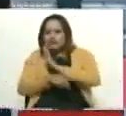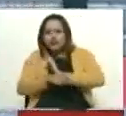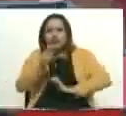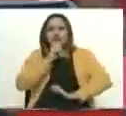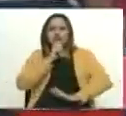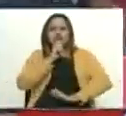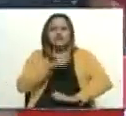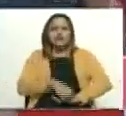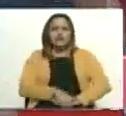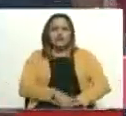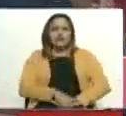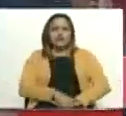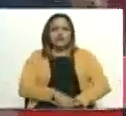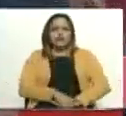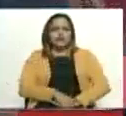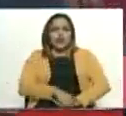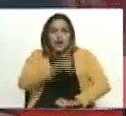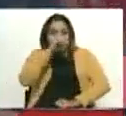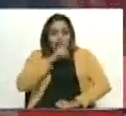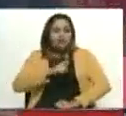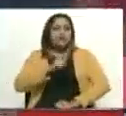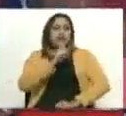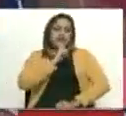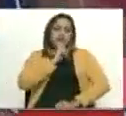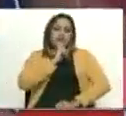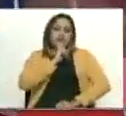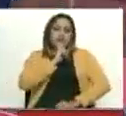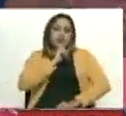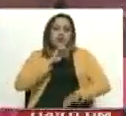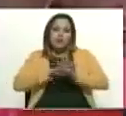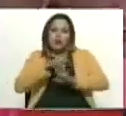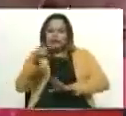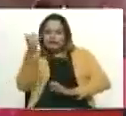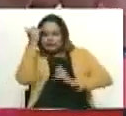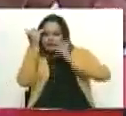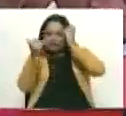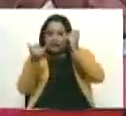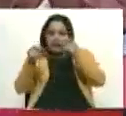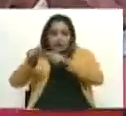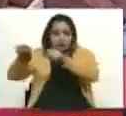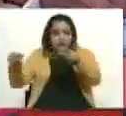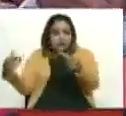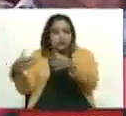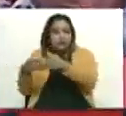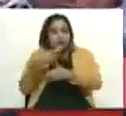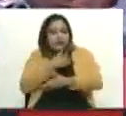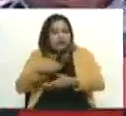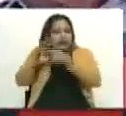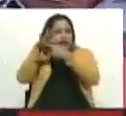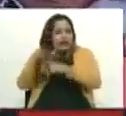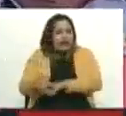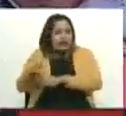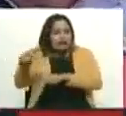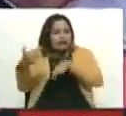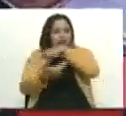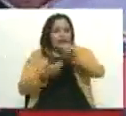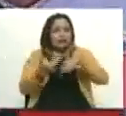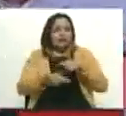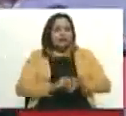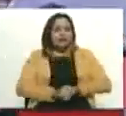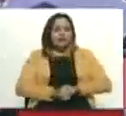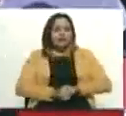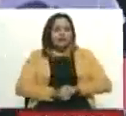dificultad. Venimos de años duros porque esa fue la intención de aquellos que querían doblegar esta revolución,